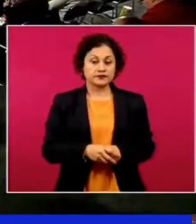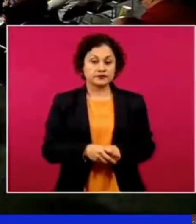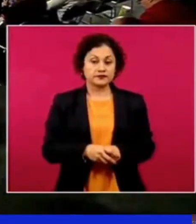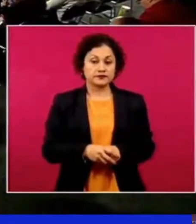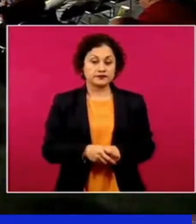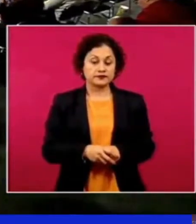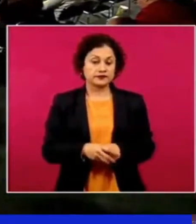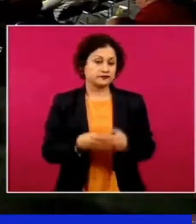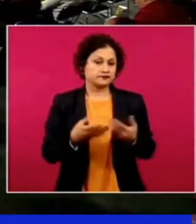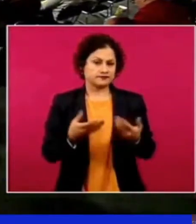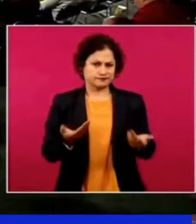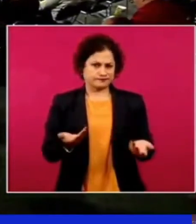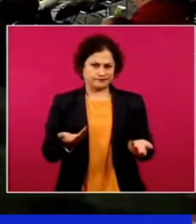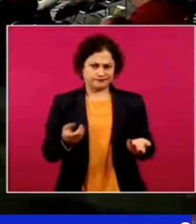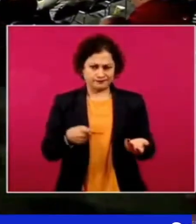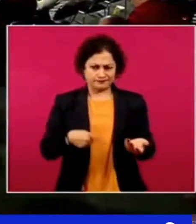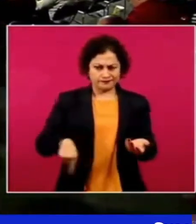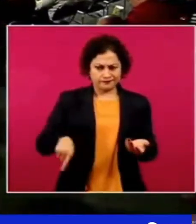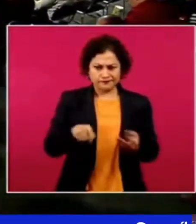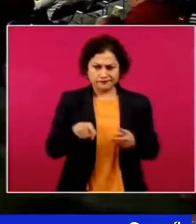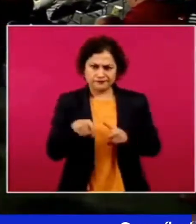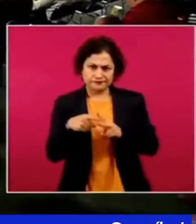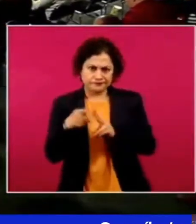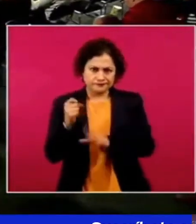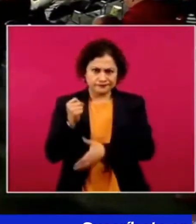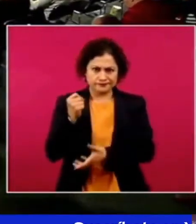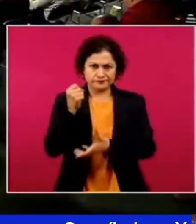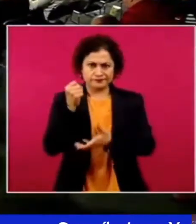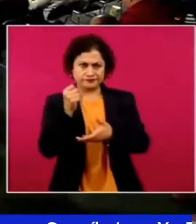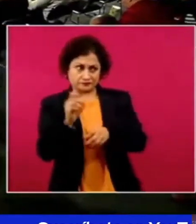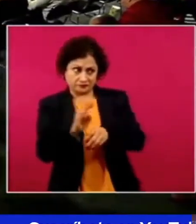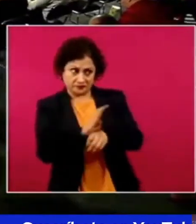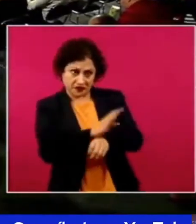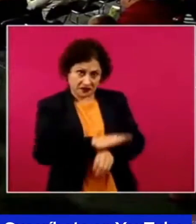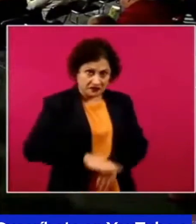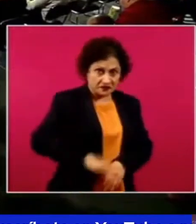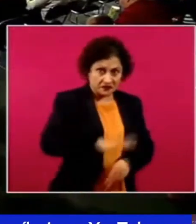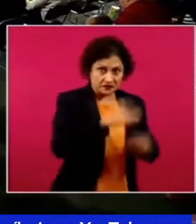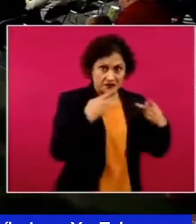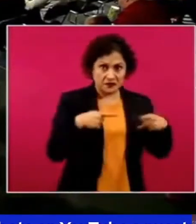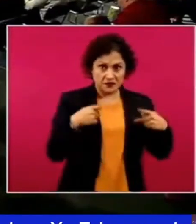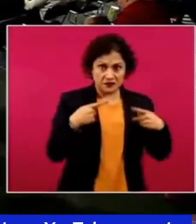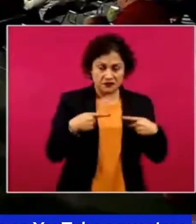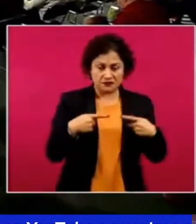Era un presupuesto para favorecer al pueblo.